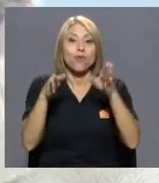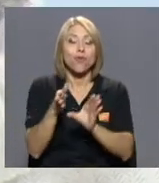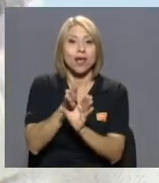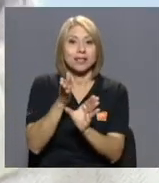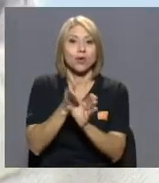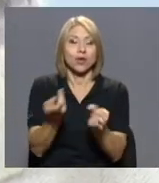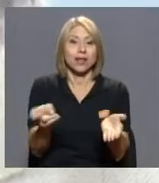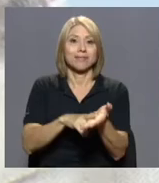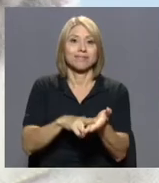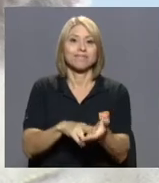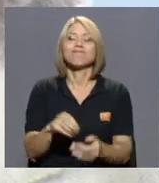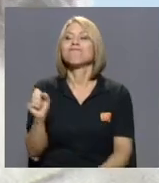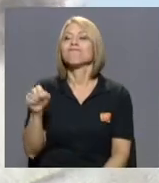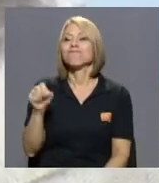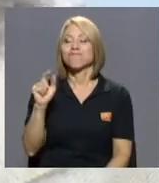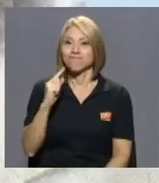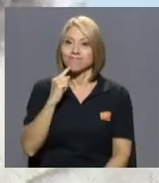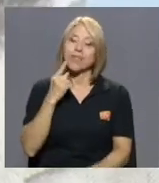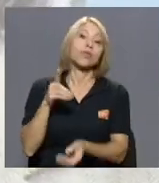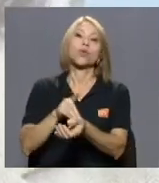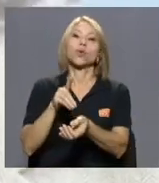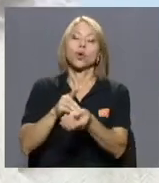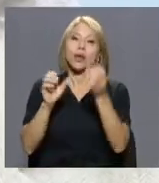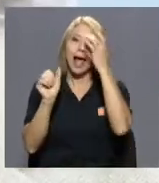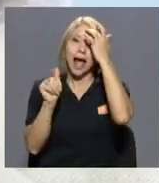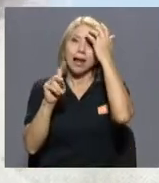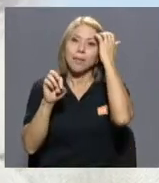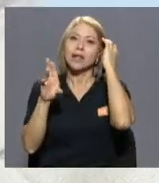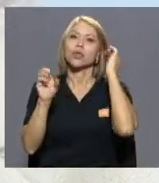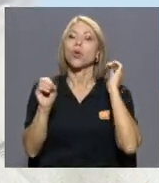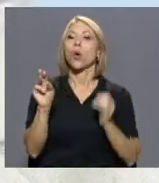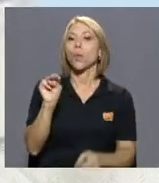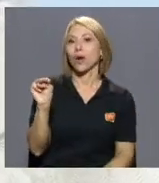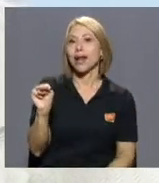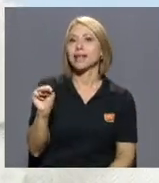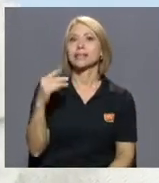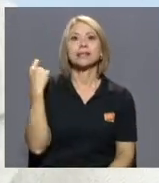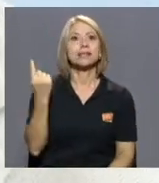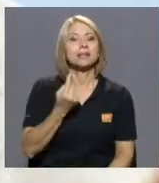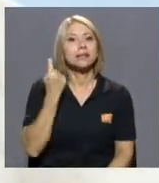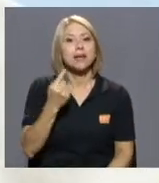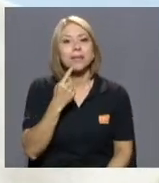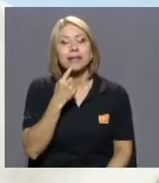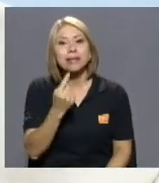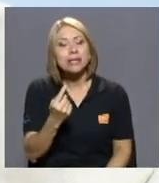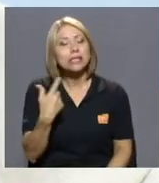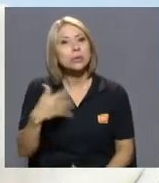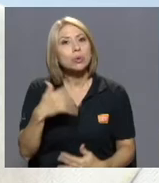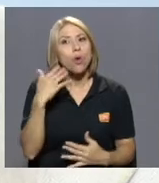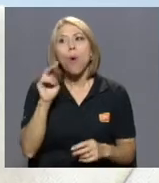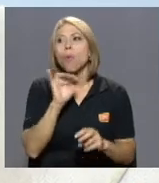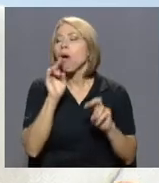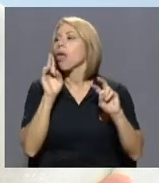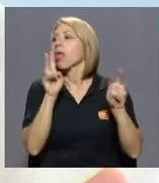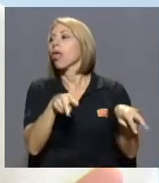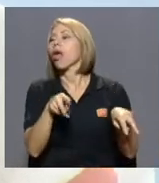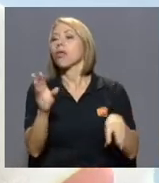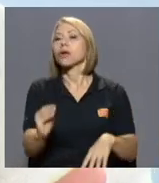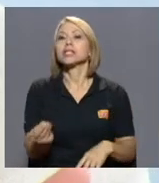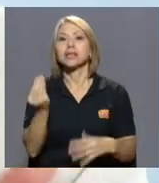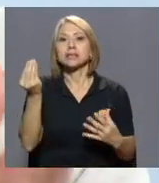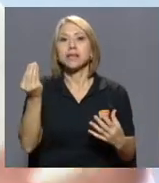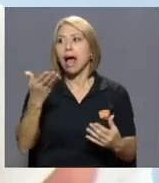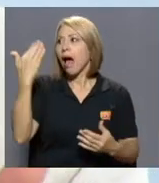Alberto Morales ha insistido mucho en particular en cómo se ha descuidado el tema de la adolescencia. Tuvimos las clínicas de la adolescencia por mucho